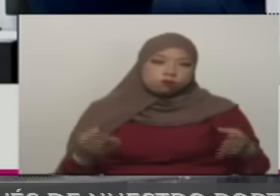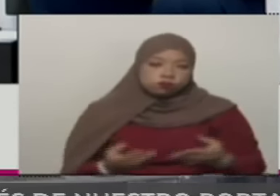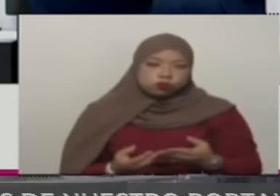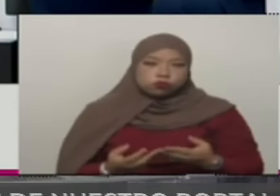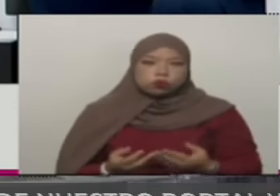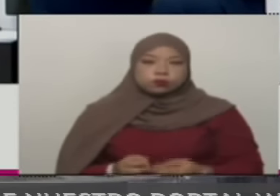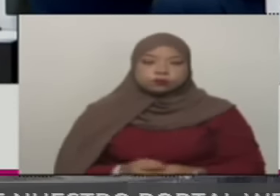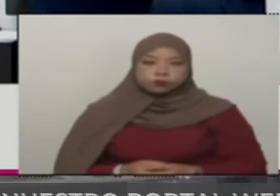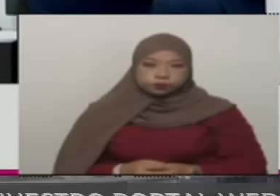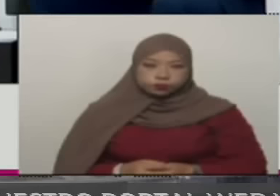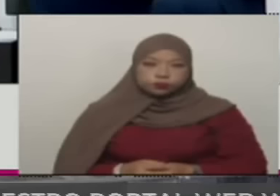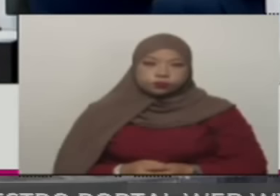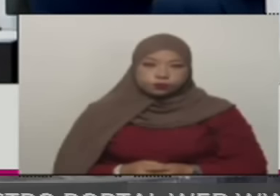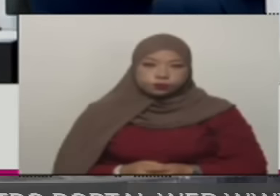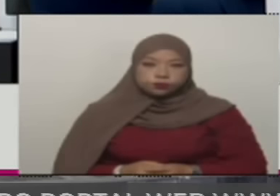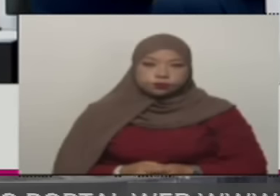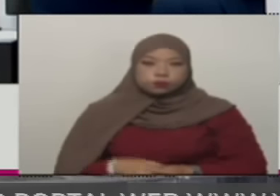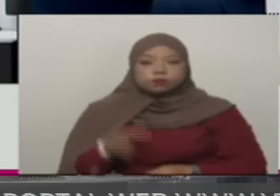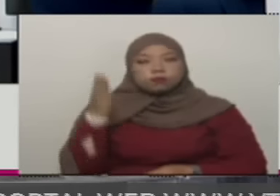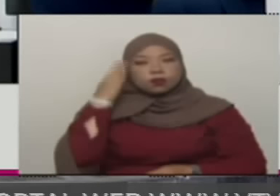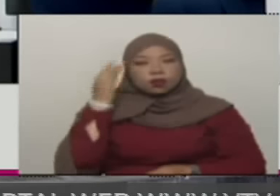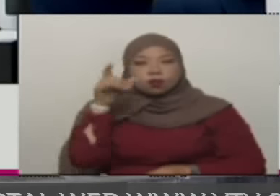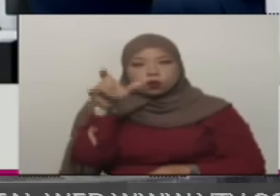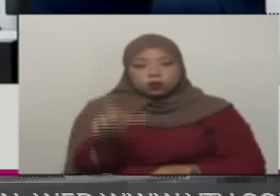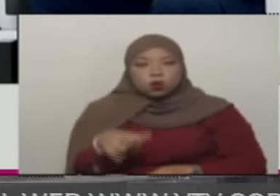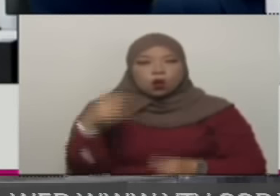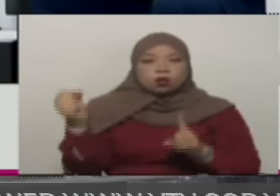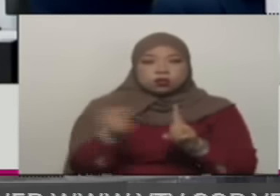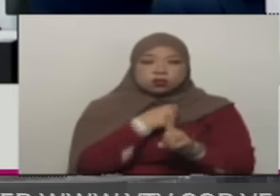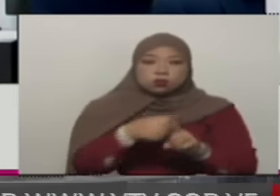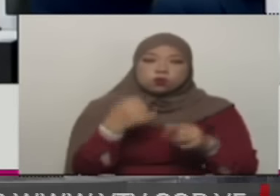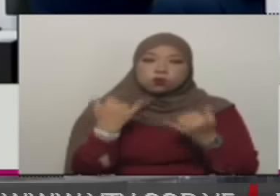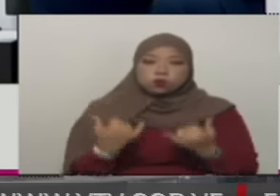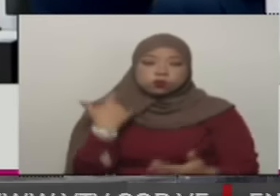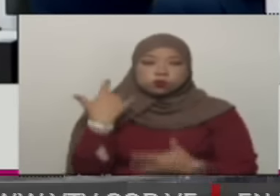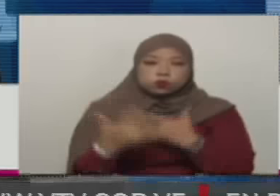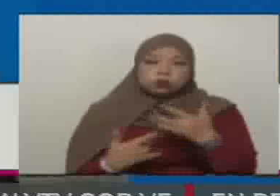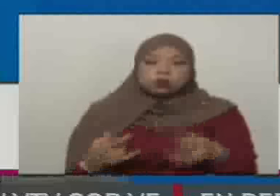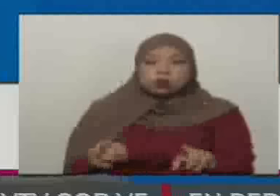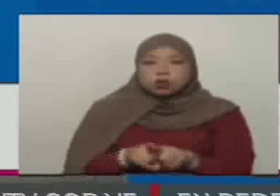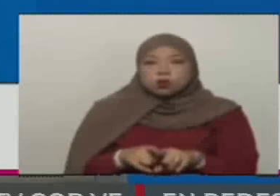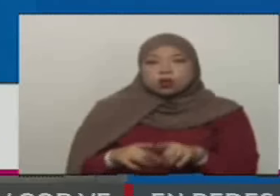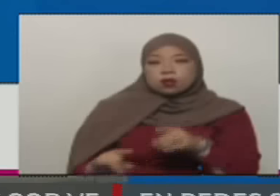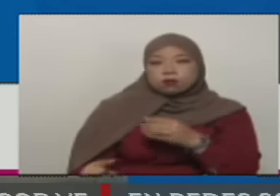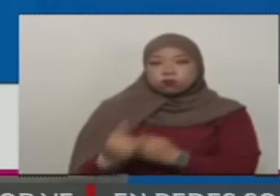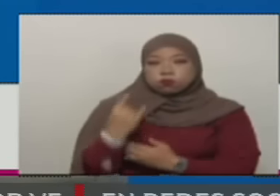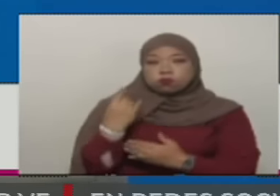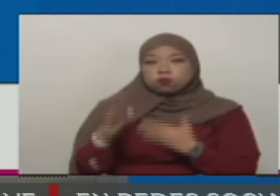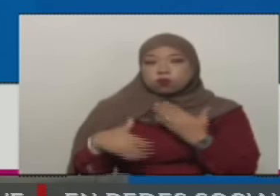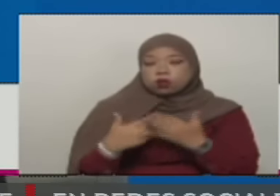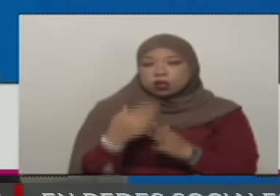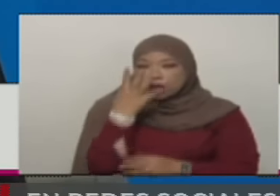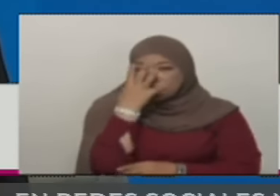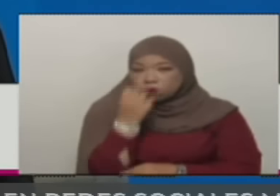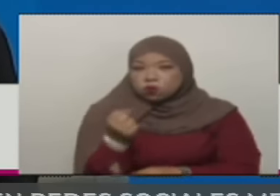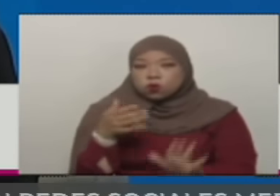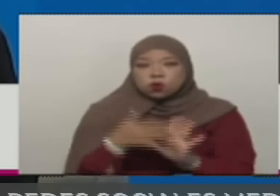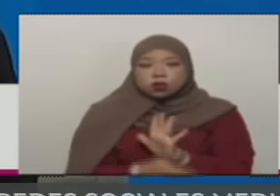Urrutia, y que, bueno, sabemos también el perfil violento que se estaba manejando tras de eso, que se entendía incluso con